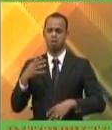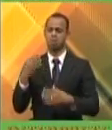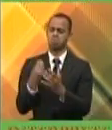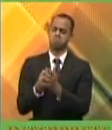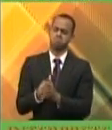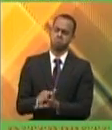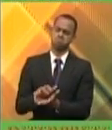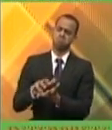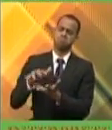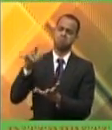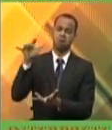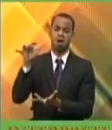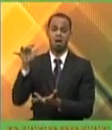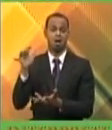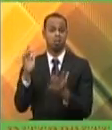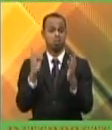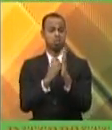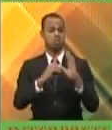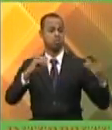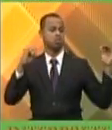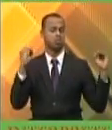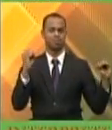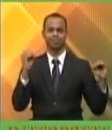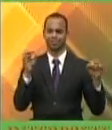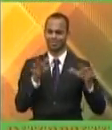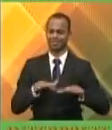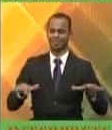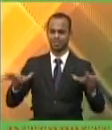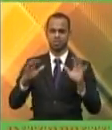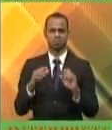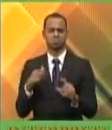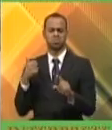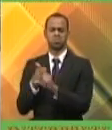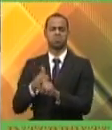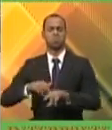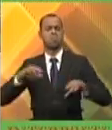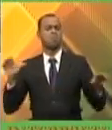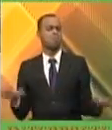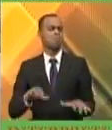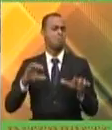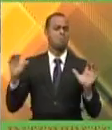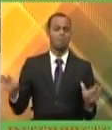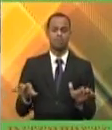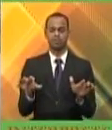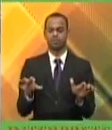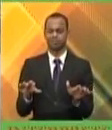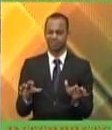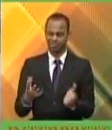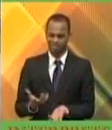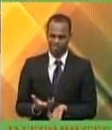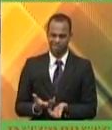que no tengan ninguna discapacidad etcétera que se valen por sí mismas entonces